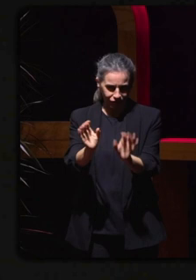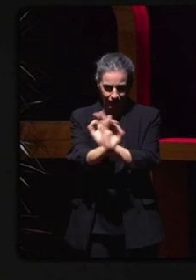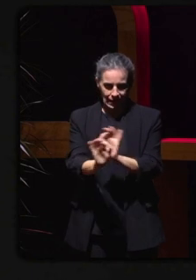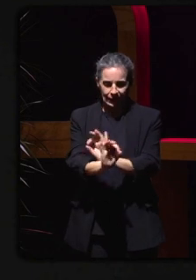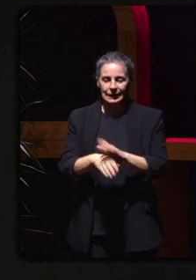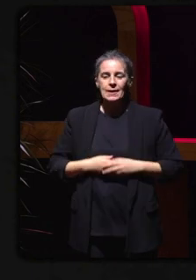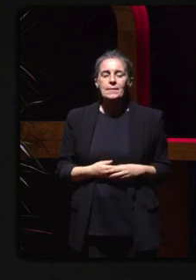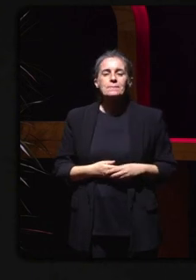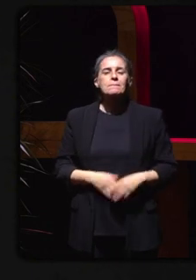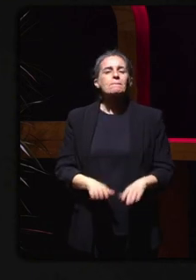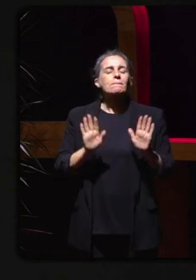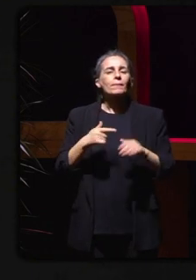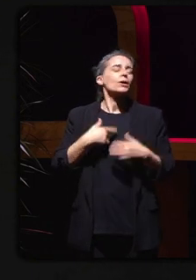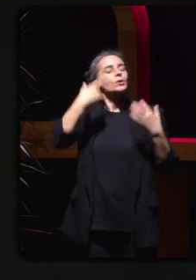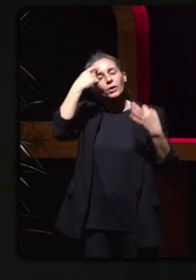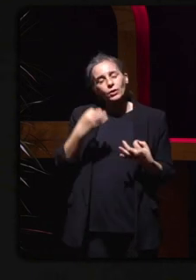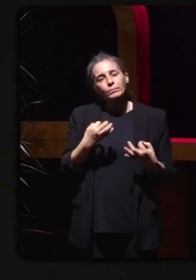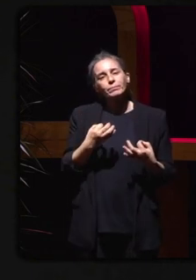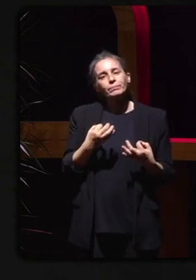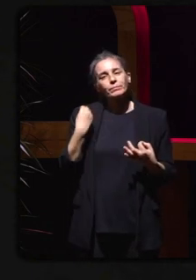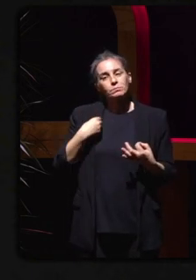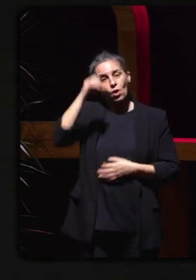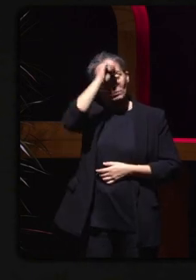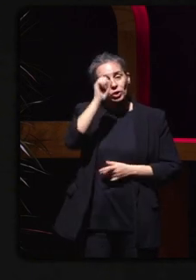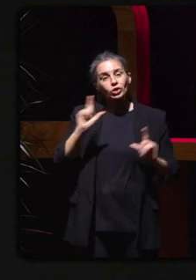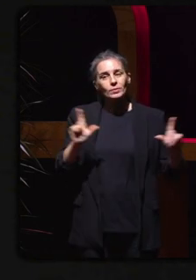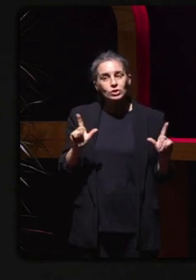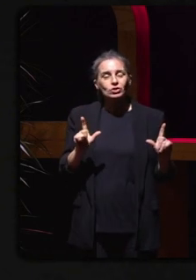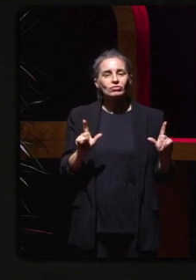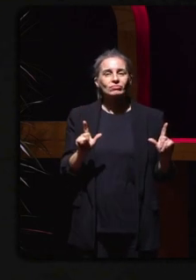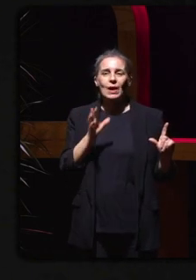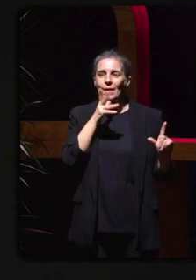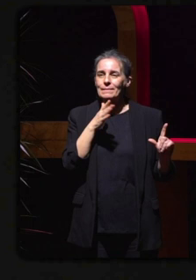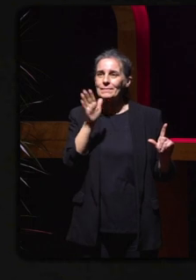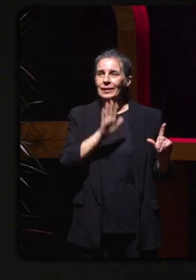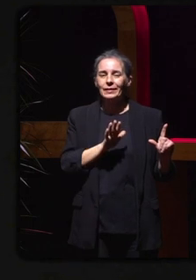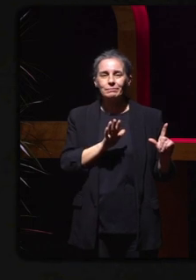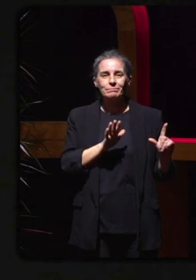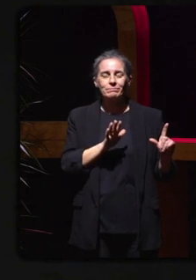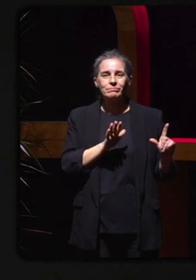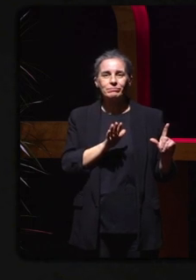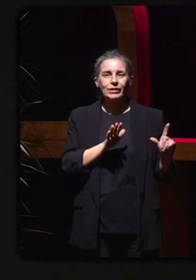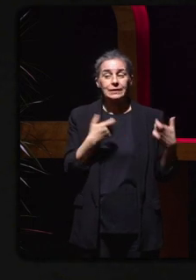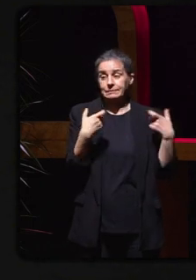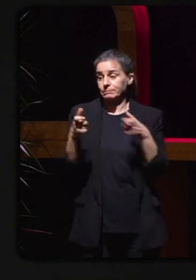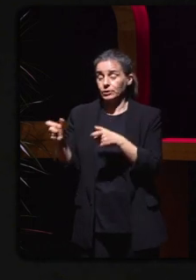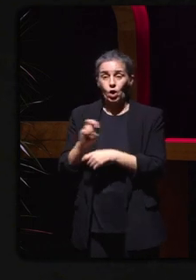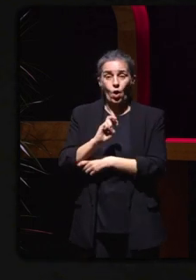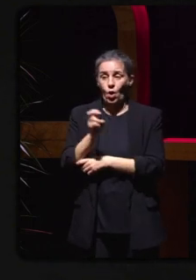propio tejado Pero creo que es verdad que la opinión de televisión de prestarle poca atención a